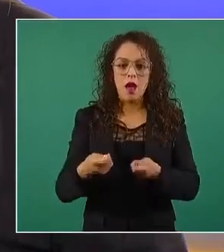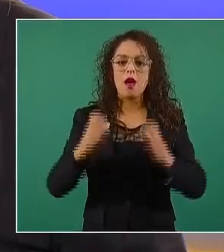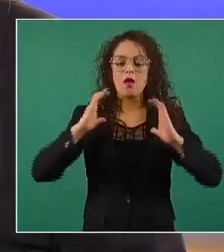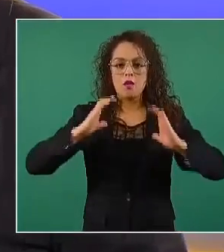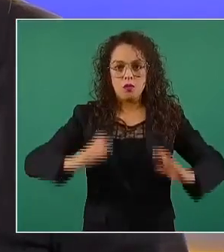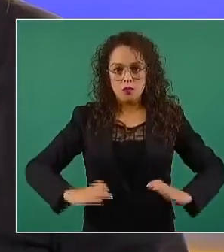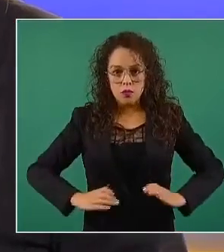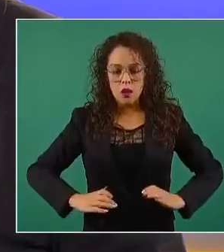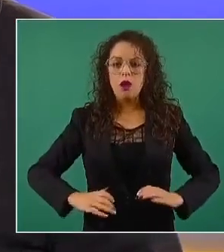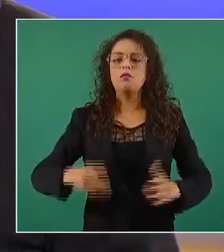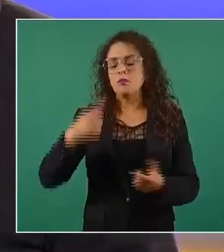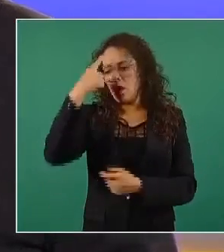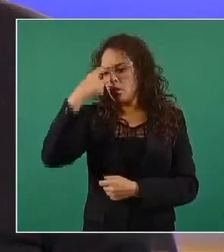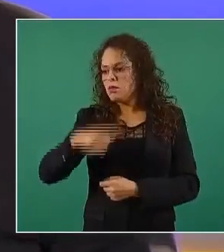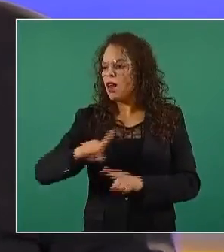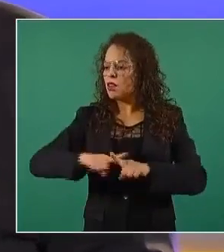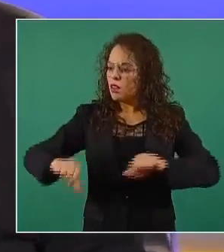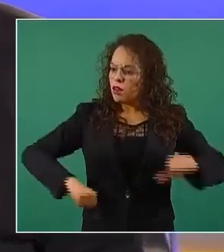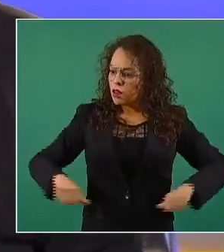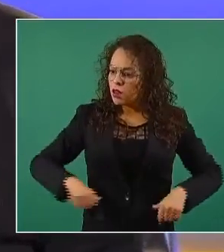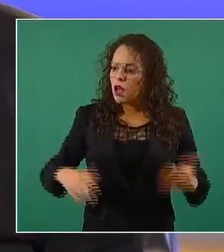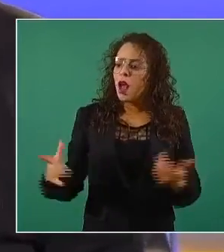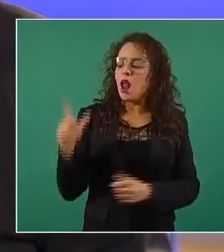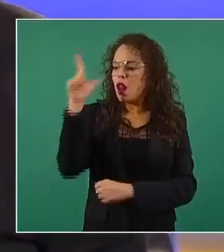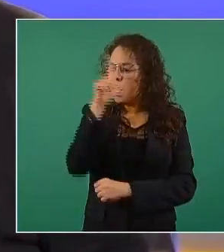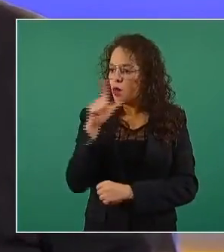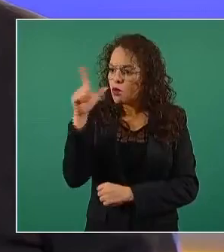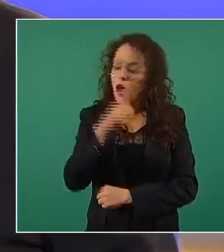ocupacional, terapia de lenguaje, terapia pulmonar,